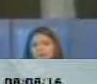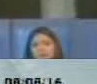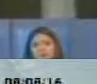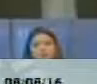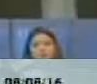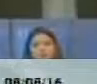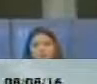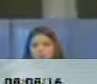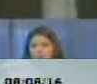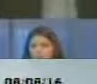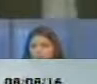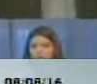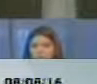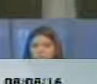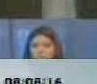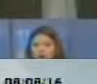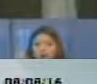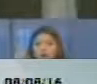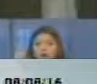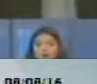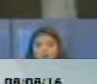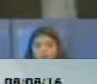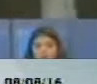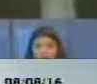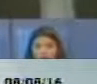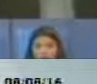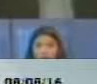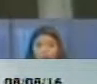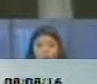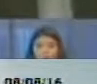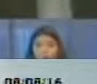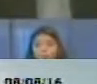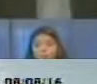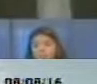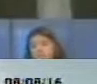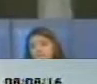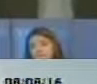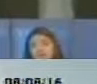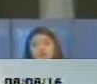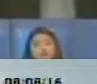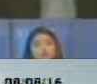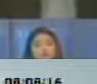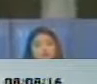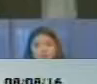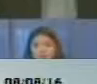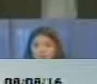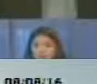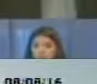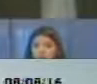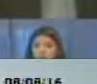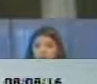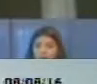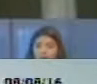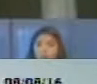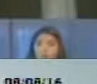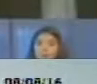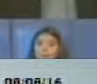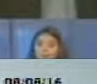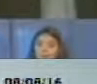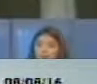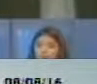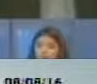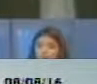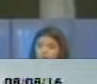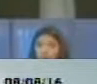es decir, todo el trabajo conjunto para facilitar las condiciones de producción